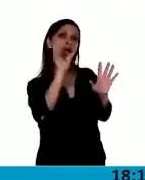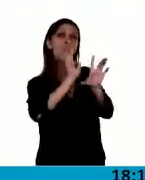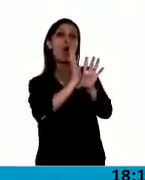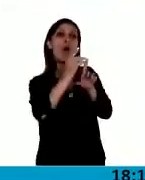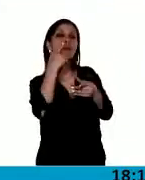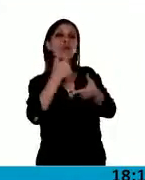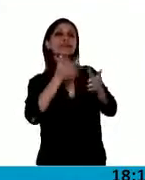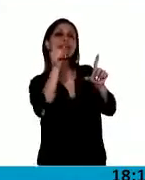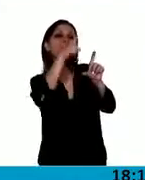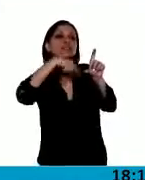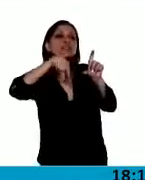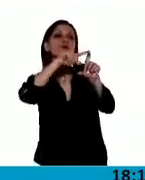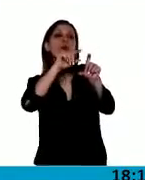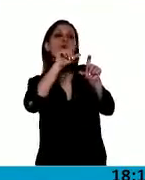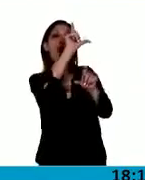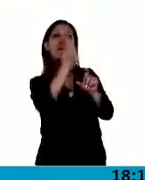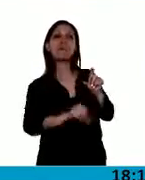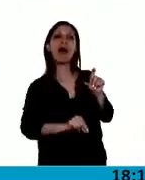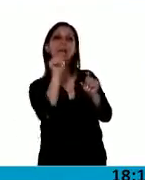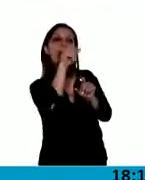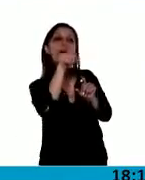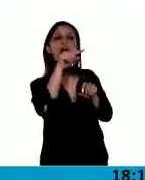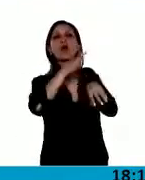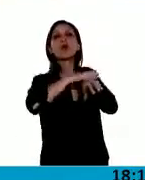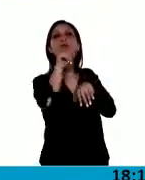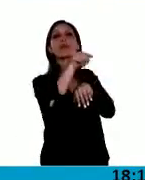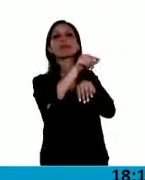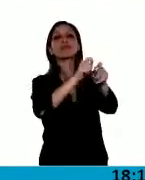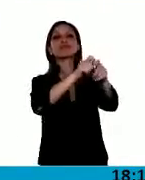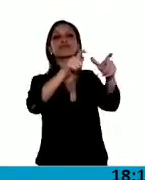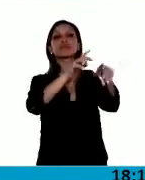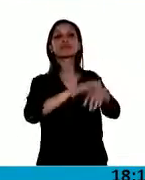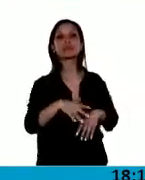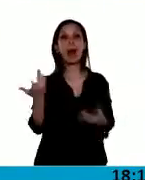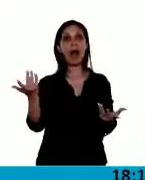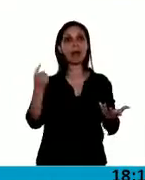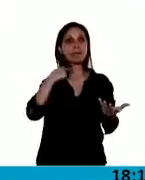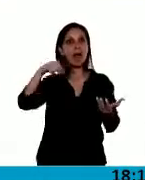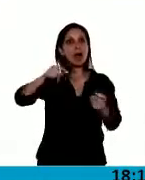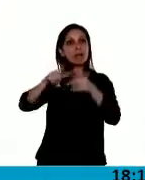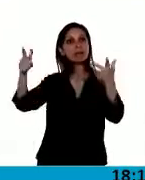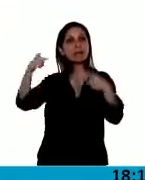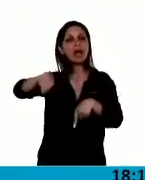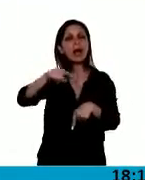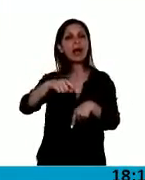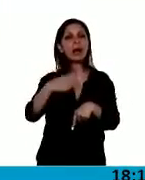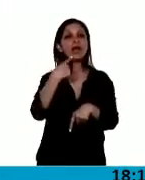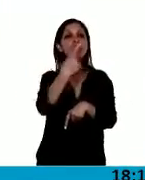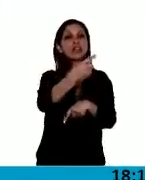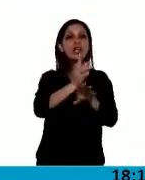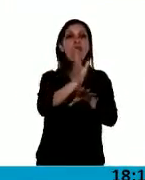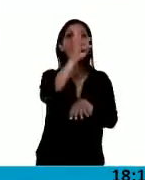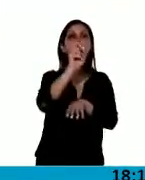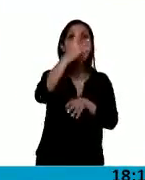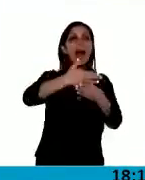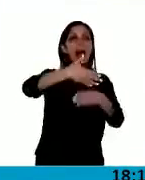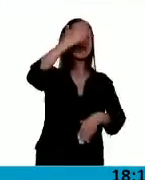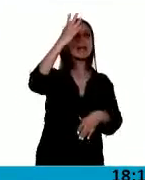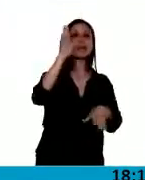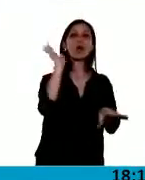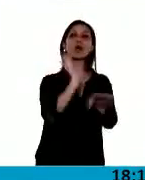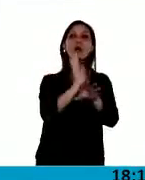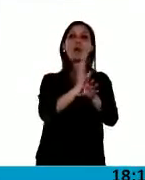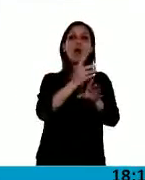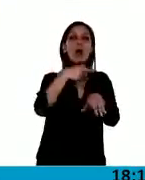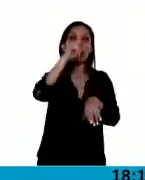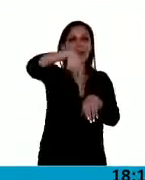circulito rojo en el mapa. Cuando decía que abrir un bar era jugar a la ruleta rusa, ni hablar la cantidad de